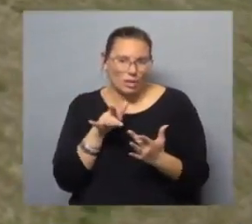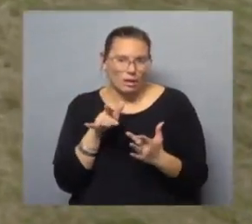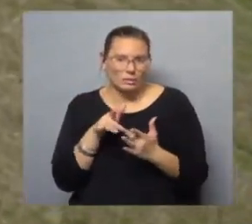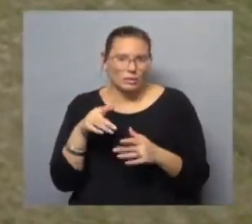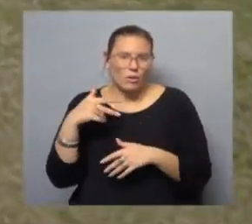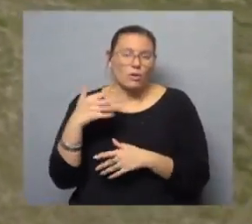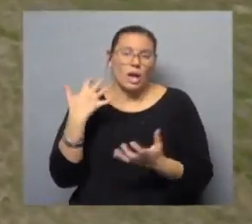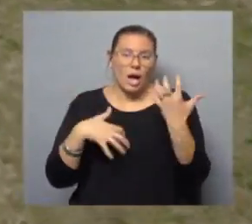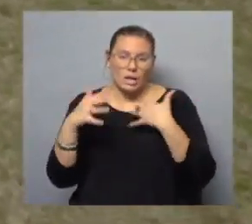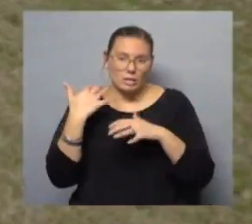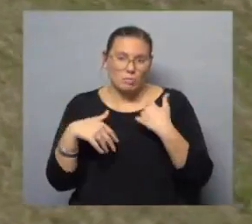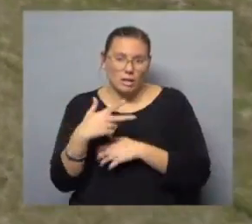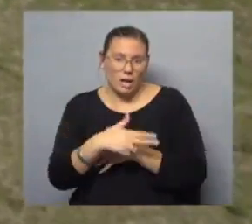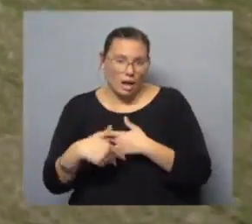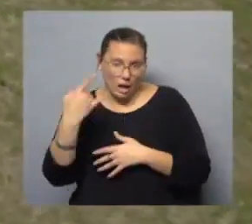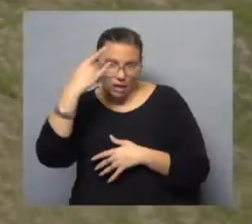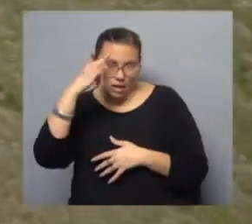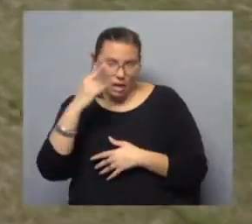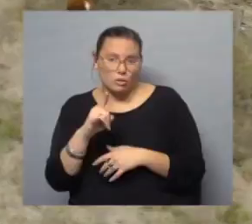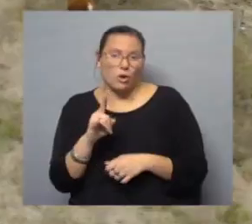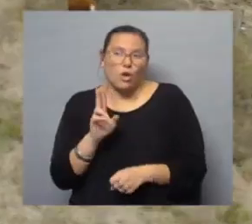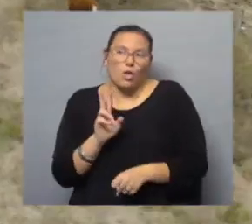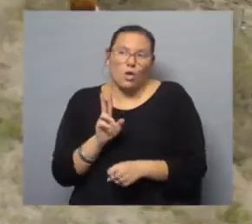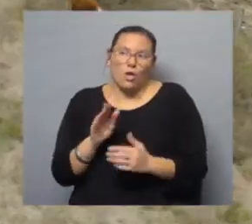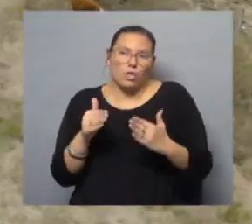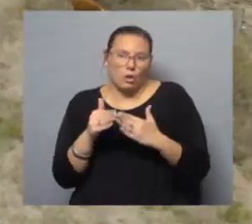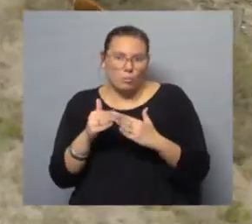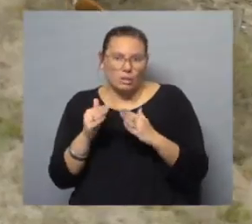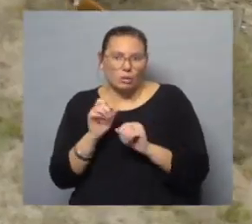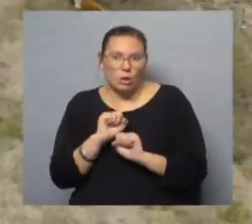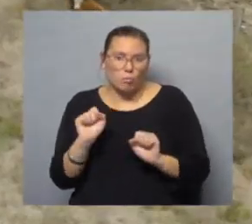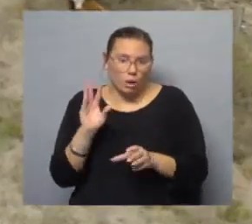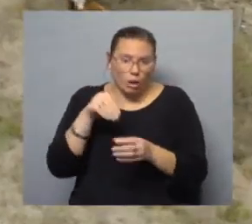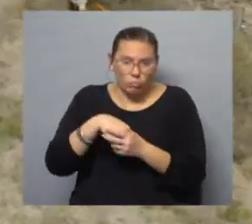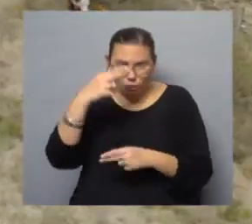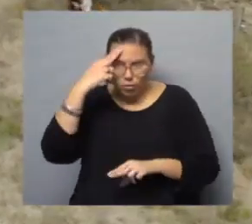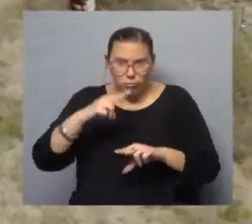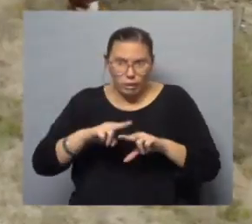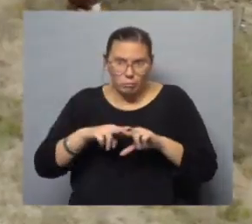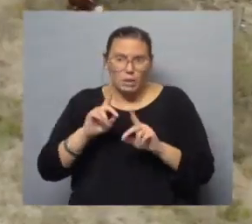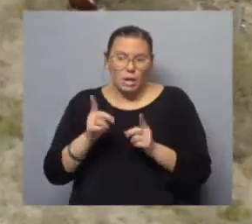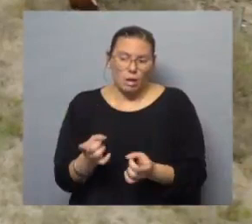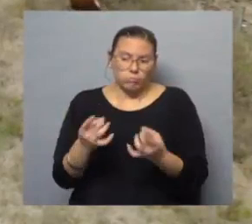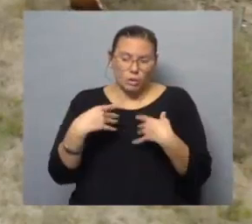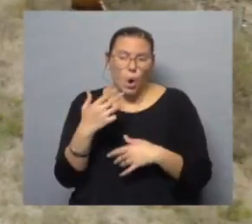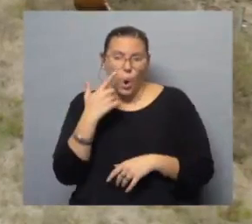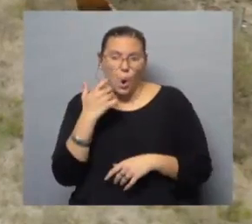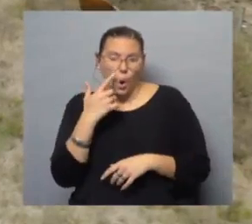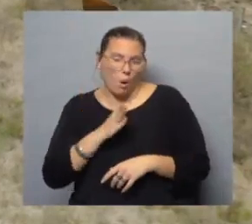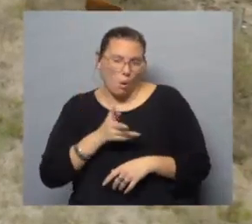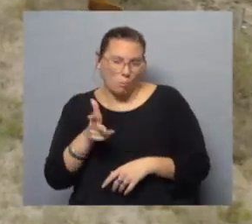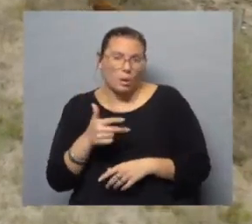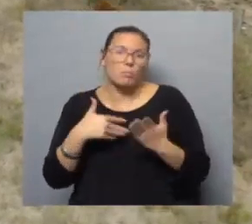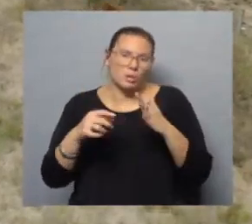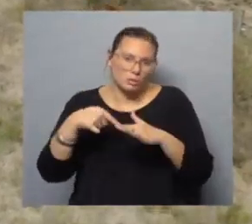ganado doméstico, que también son capaces de ser reservorios de esas enfermedades, y con el hombre. Por eso es importante la profundidad del